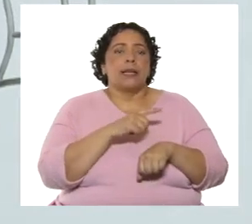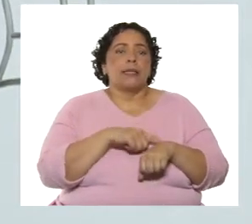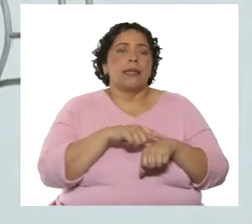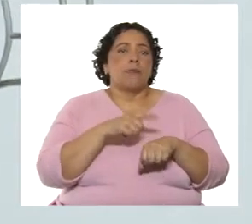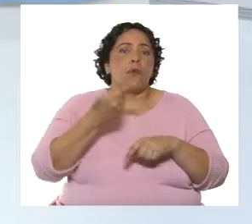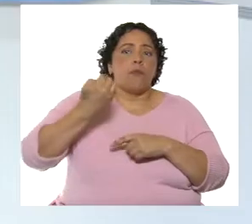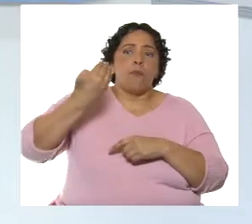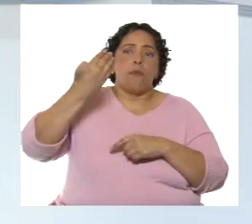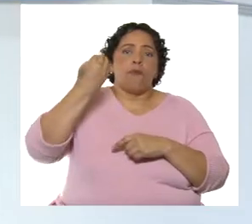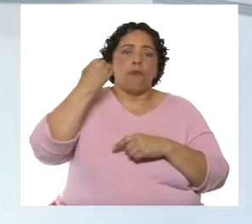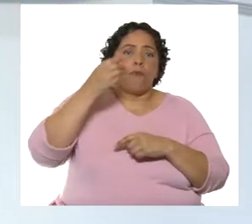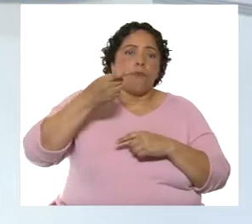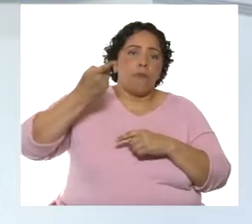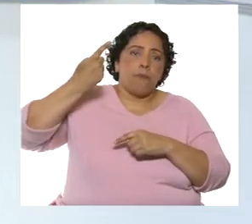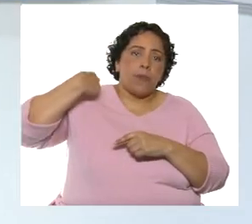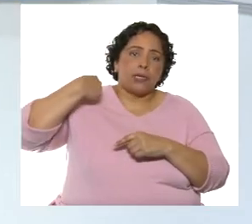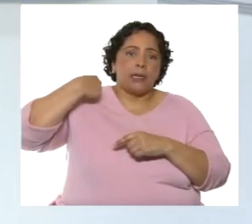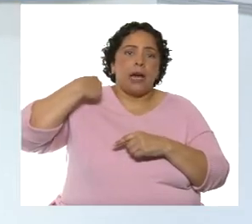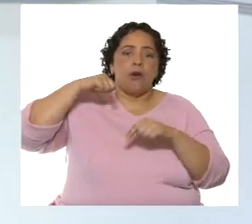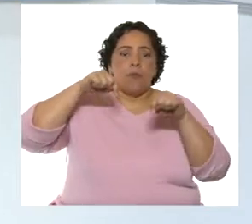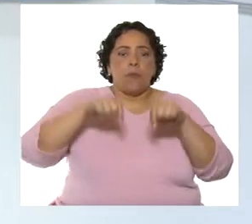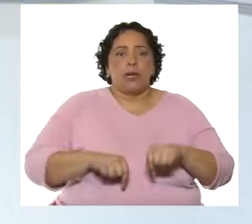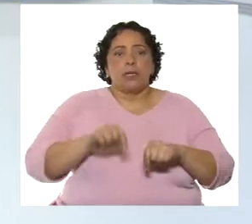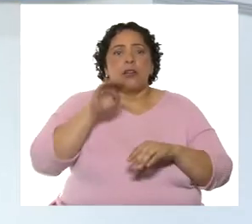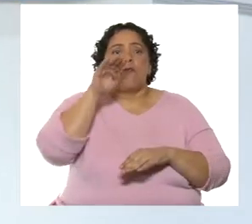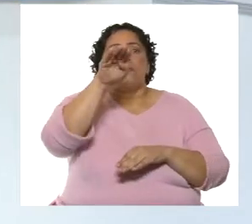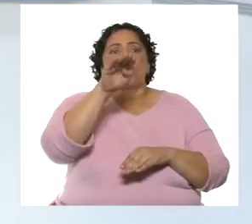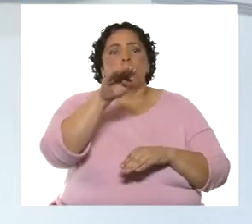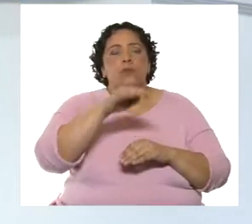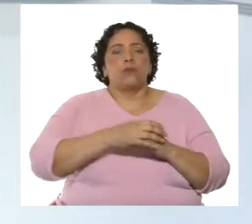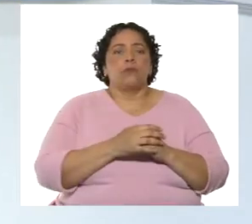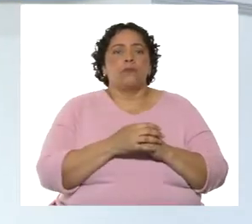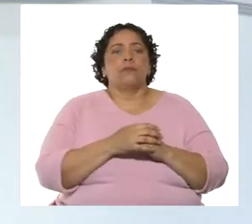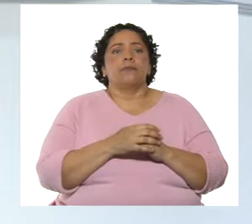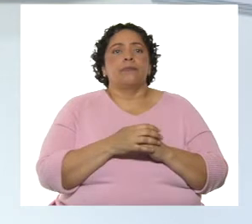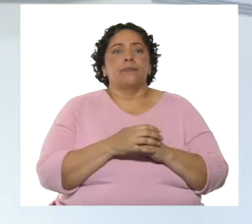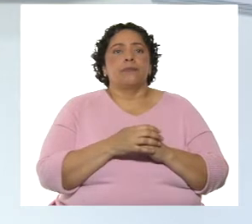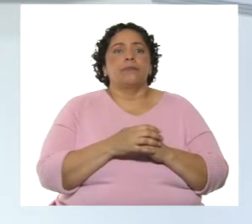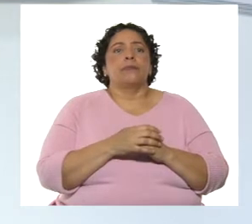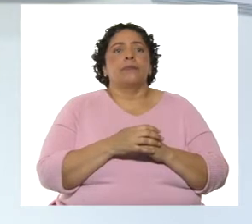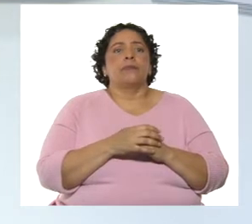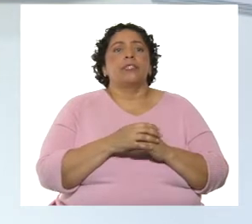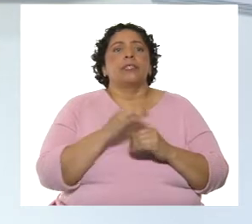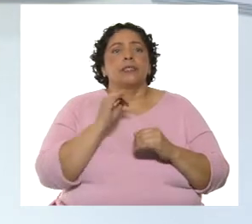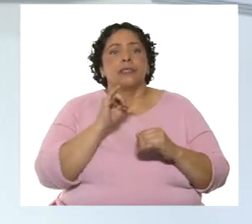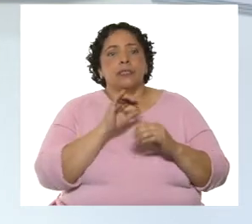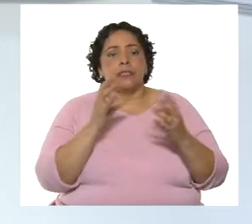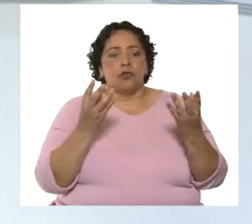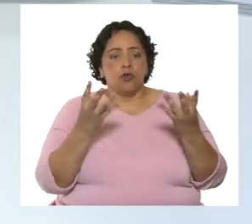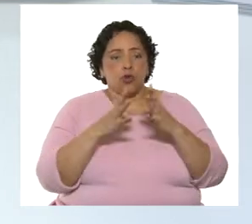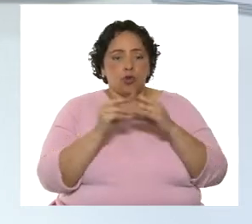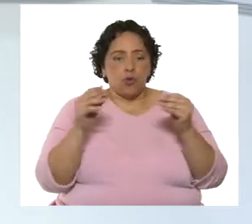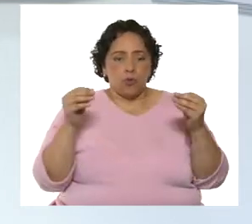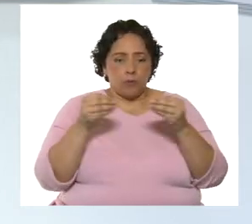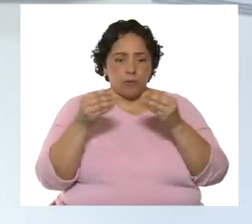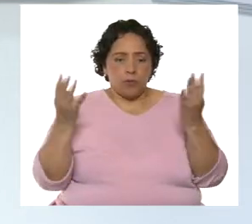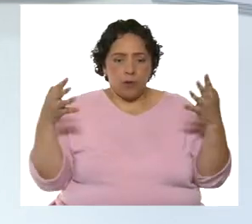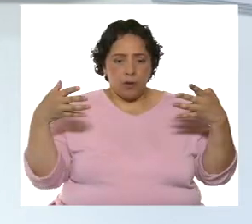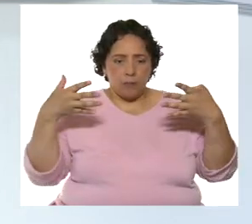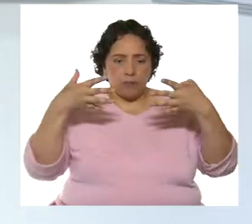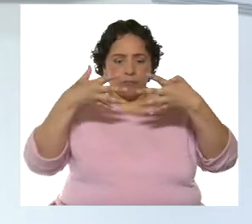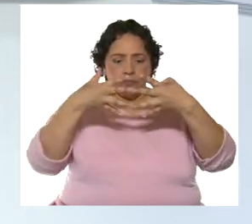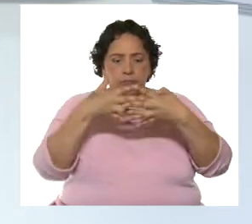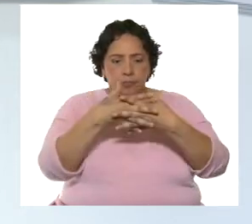tener claro de cuál tiempo estoy hablando en ese momento. Si estoy realizando la acción, si ya la realicé o si la